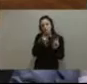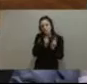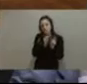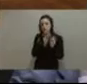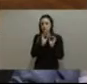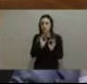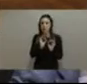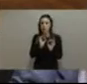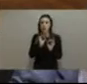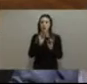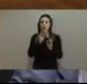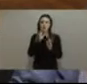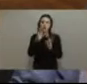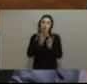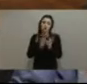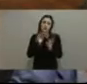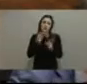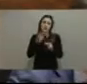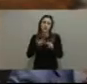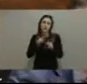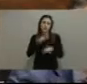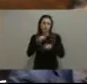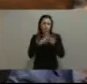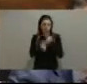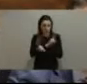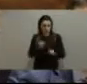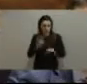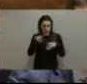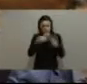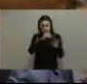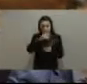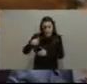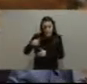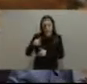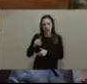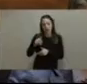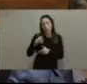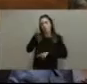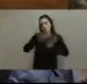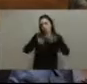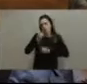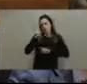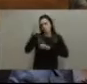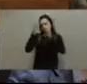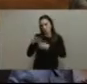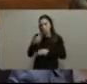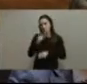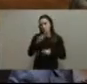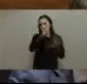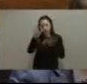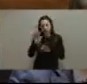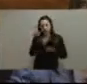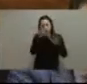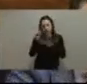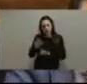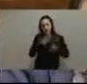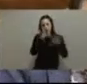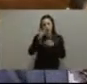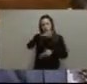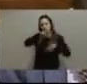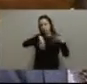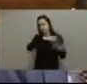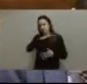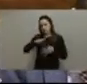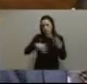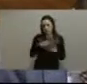eso no se hace en la labor política es cuando se cae en lo que usted tantas veces hace mención, que es en la demagogia, en la manipulación, en la tergiversación.